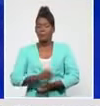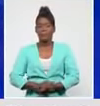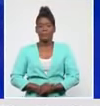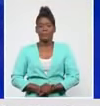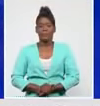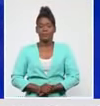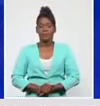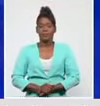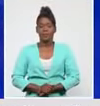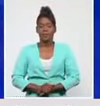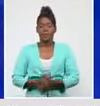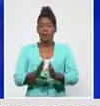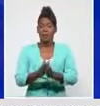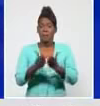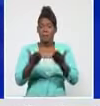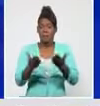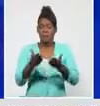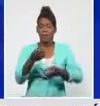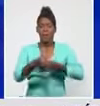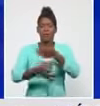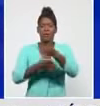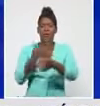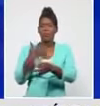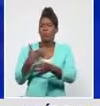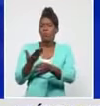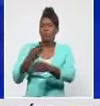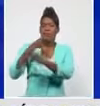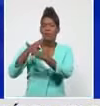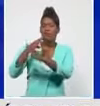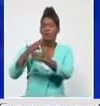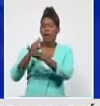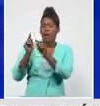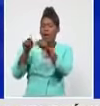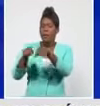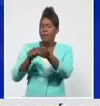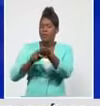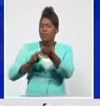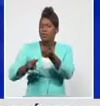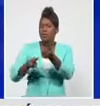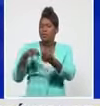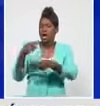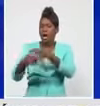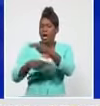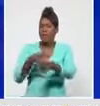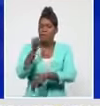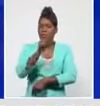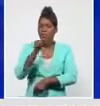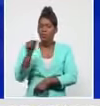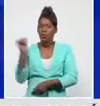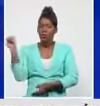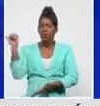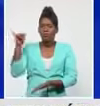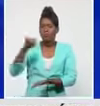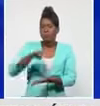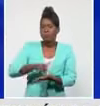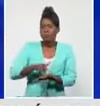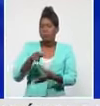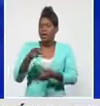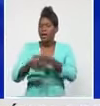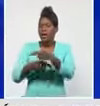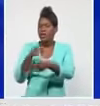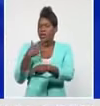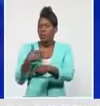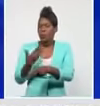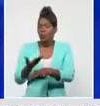actuado en Santiago de Cuba? Es uno de los temas que ha tratado con los importados. A partir de la estadística que sabemos que,